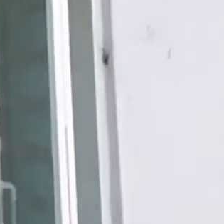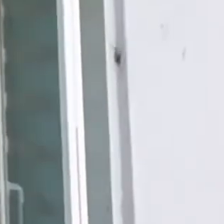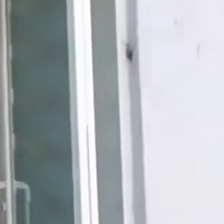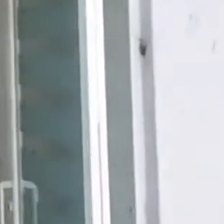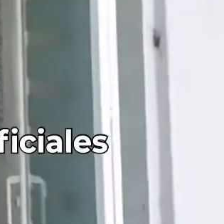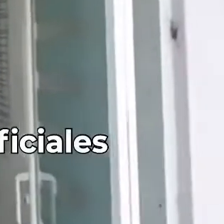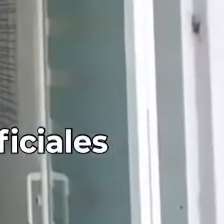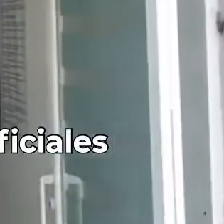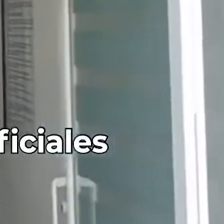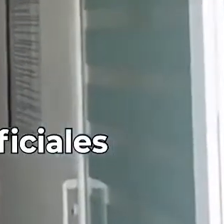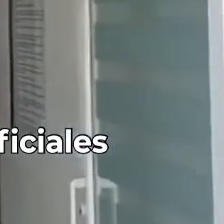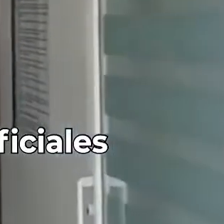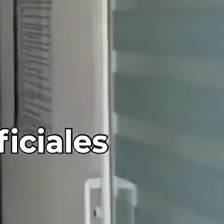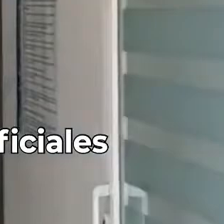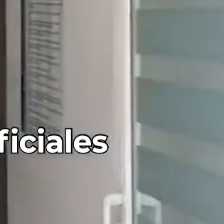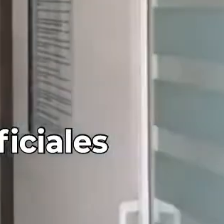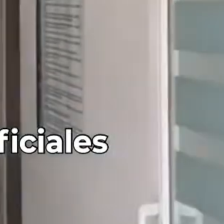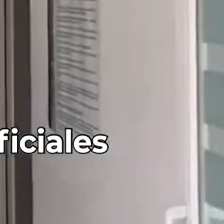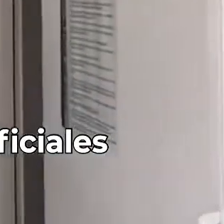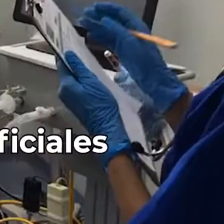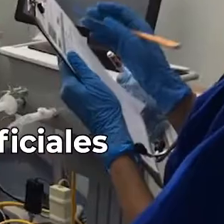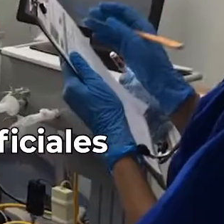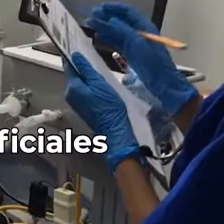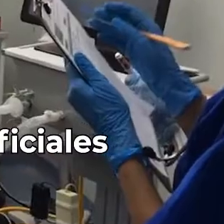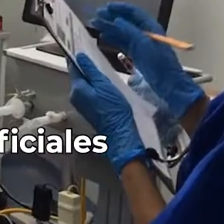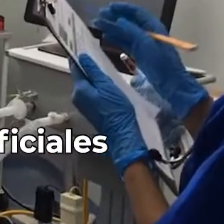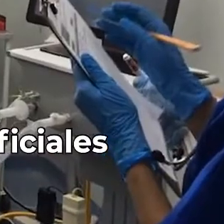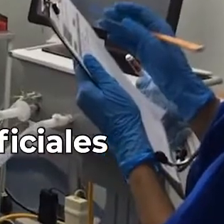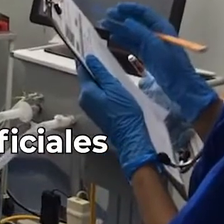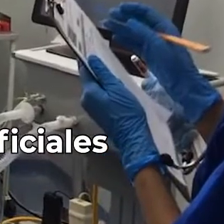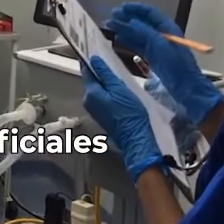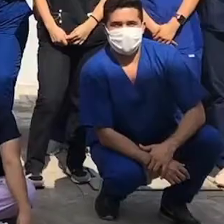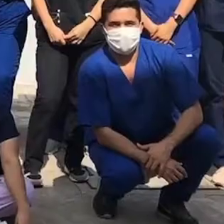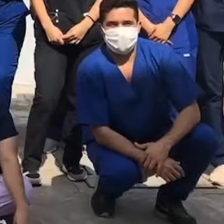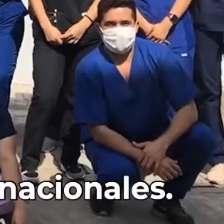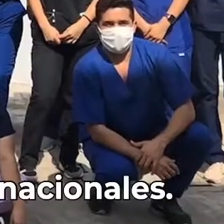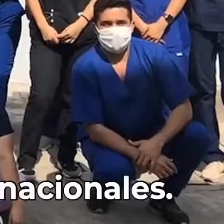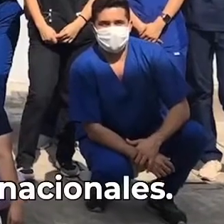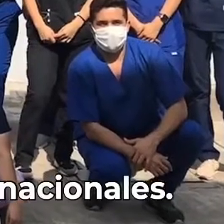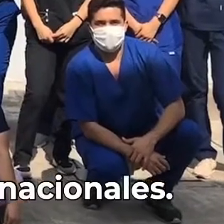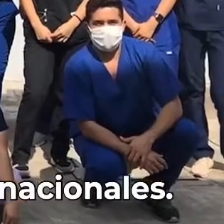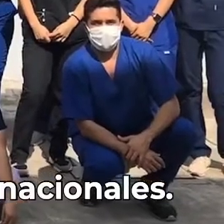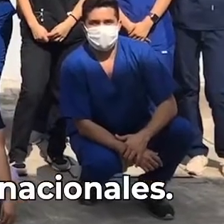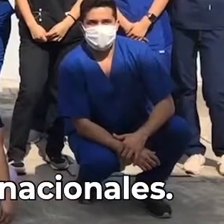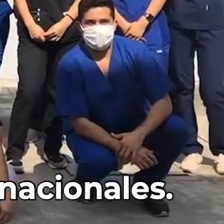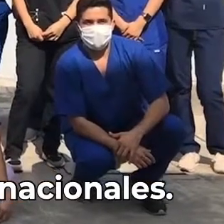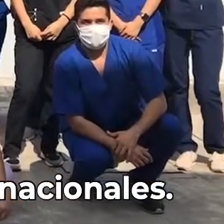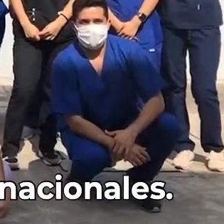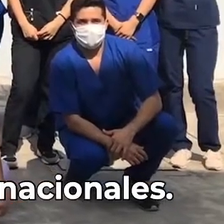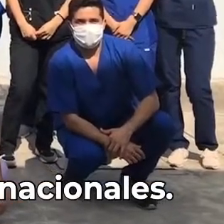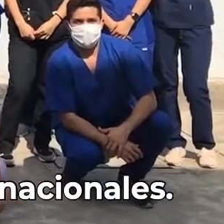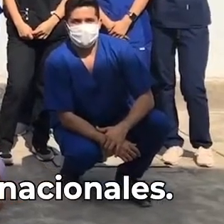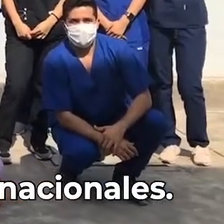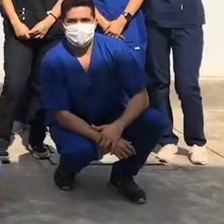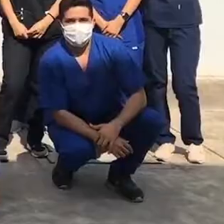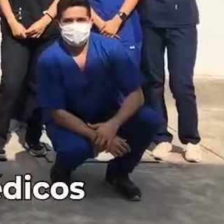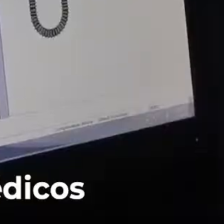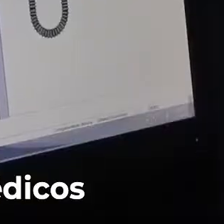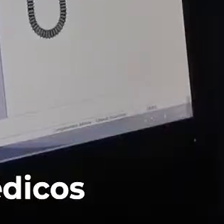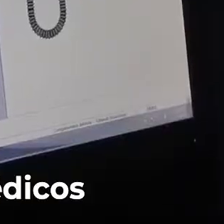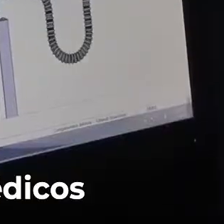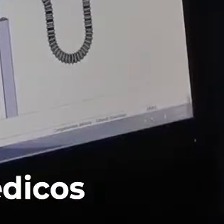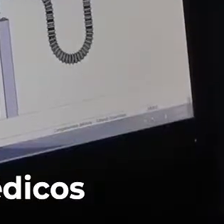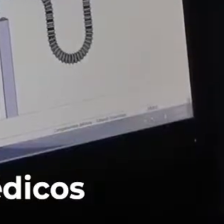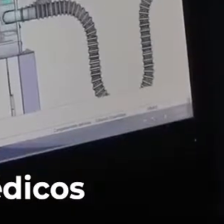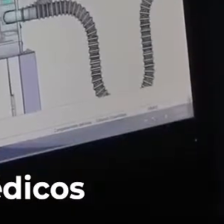Ambos modelos fueron probados en pulmones artificiales y sistemas biológicos. Cumplen con especificaciones internacionales.